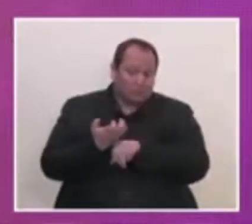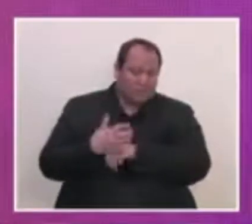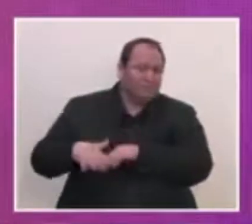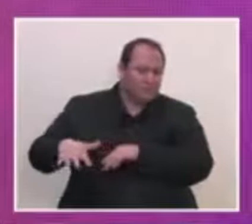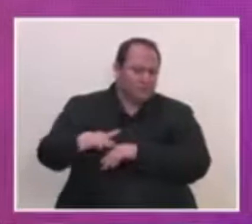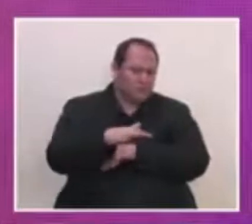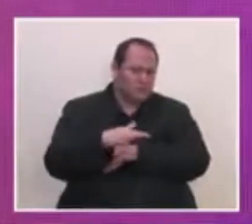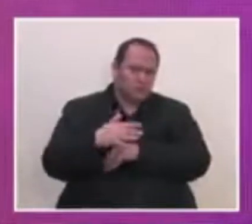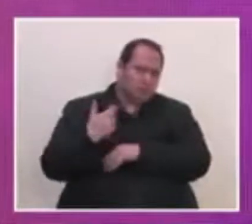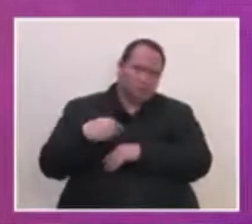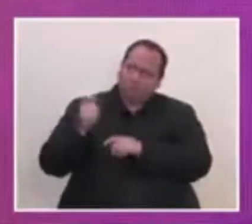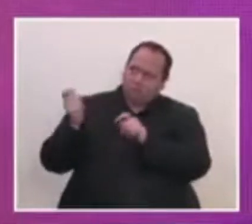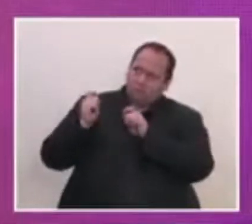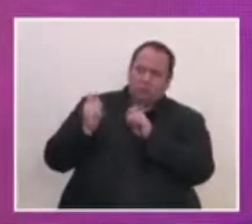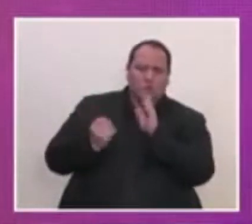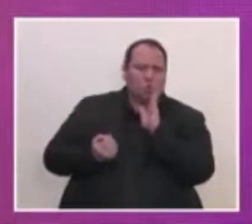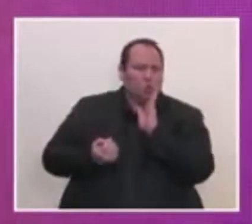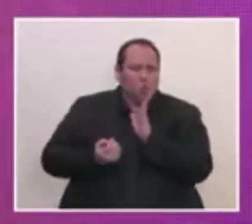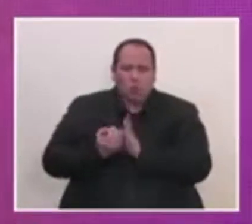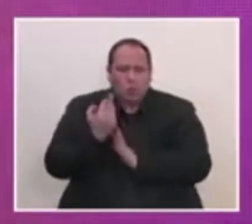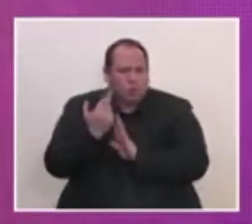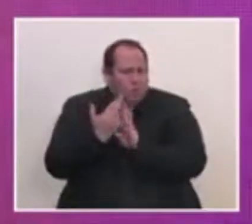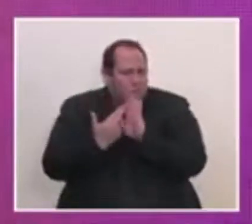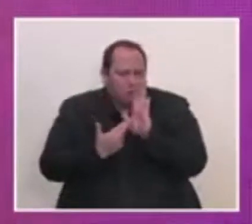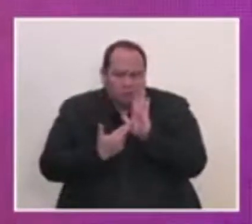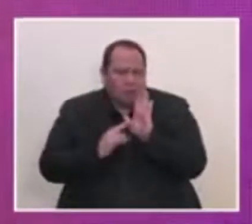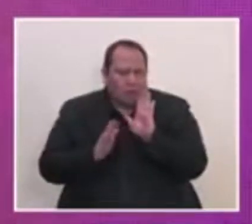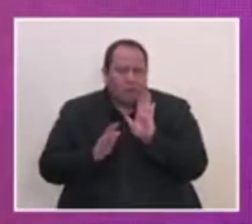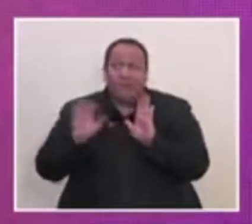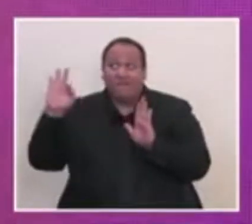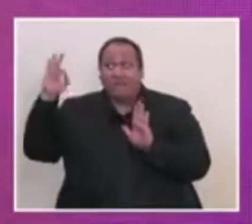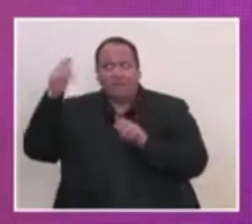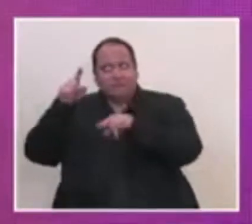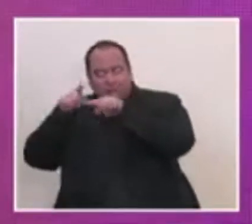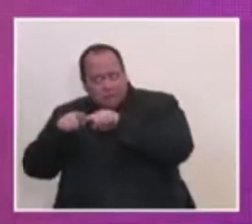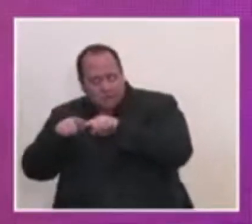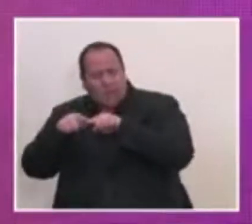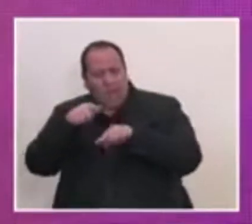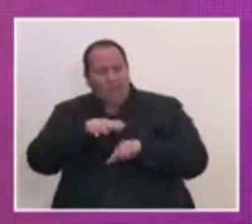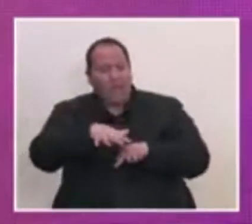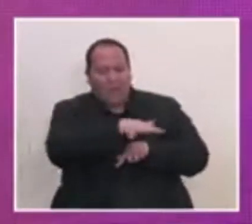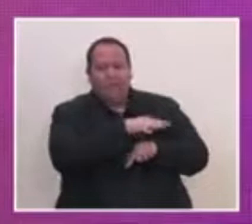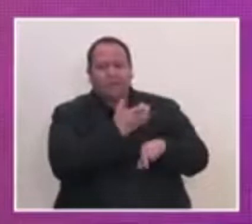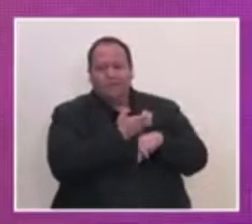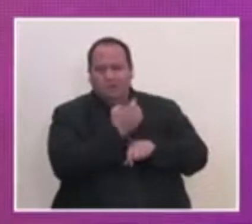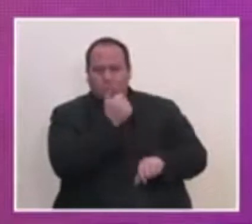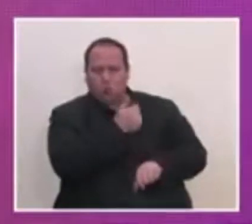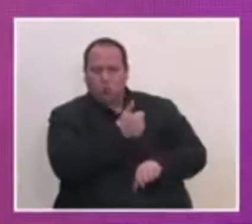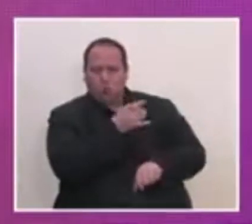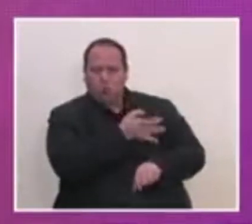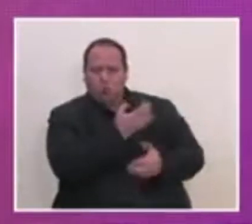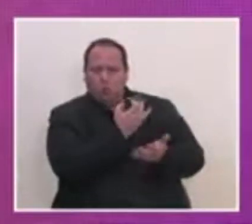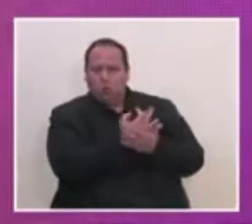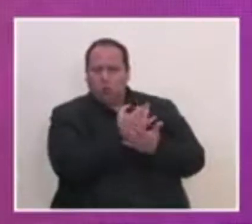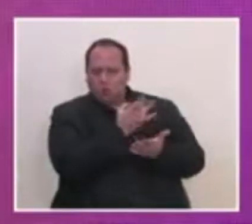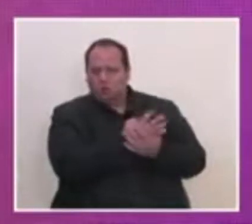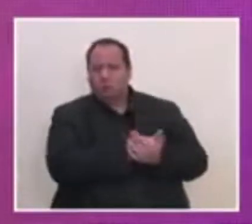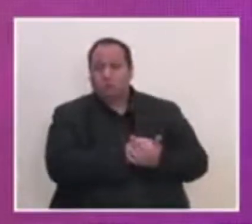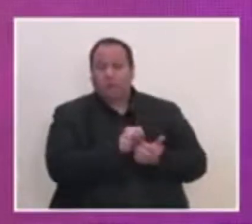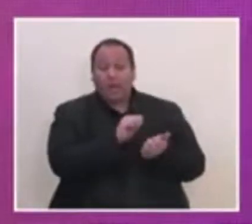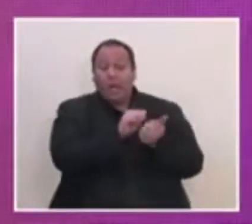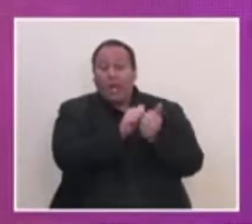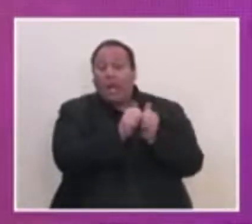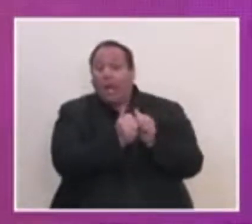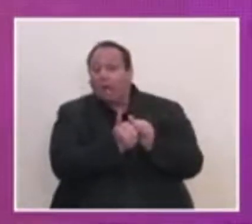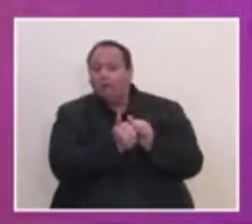que estamos haciendo no son las nuevas nuevas que ya no son federales que ahora deben de ser estatales entonces la reconversión